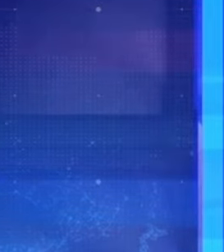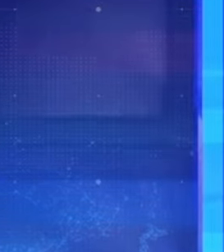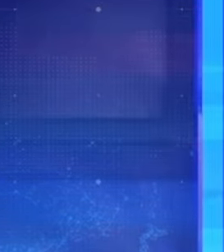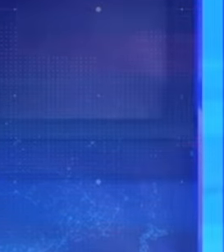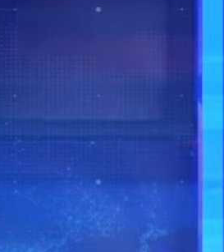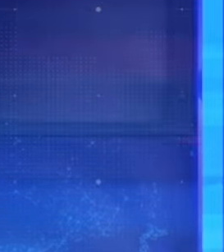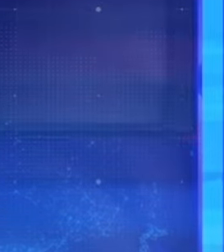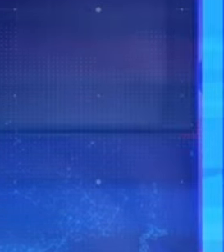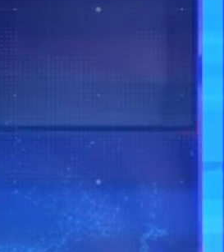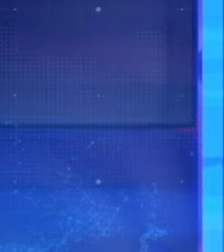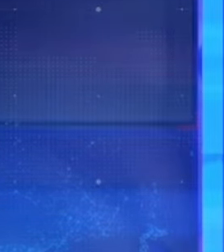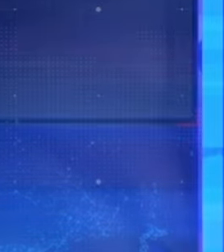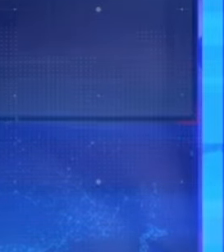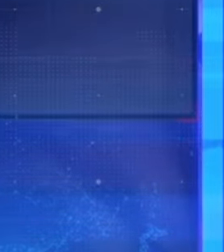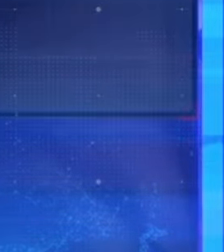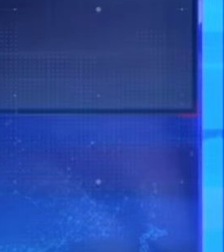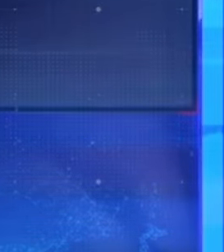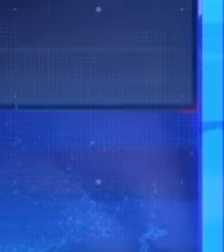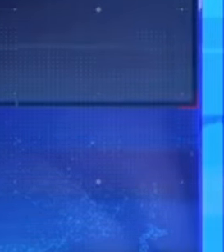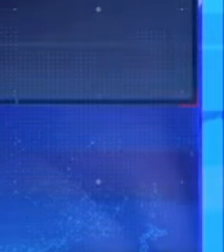país i